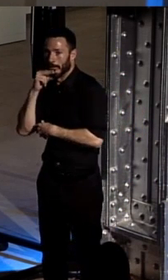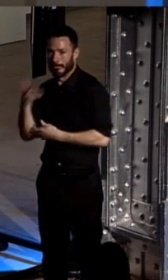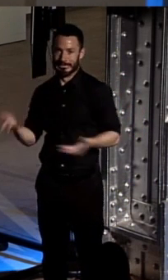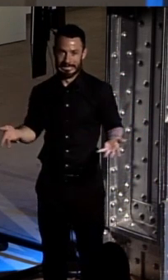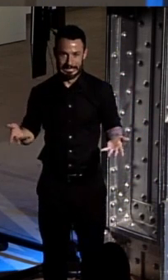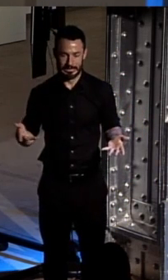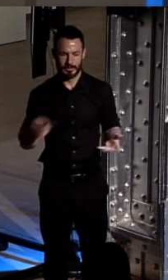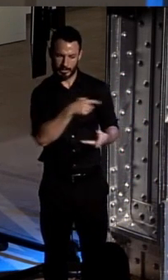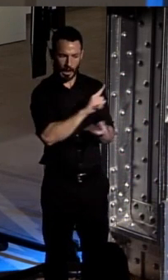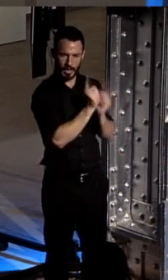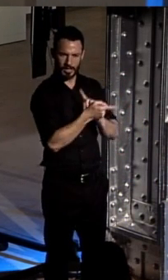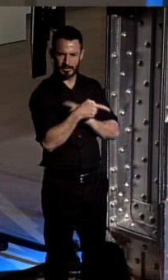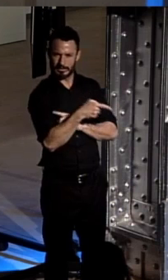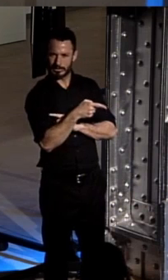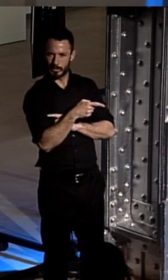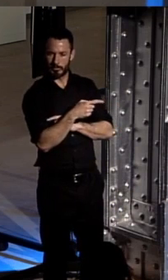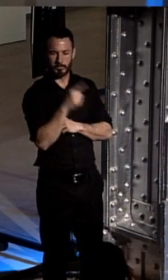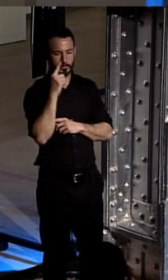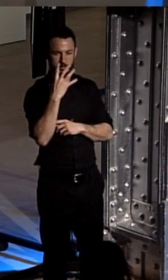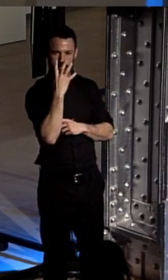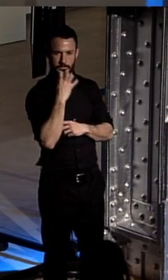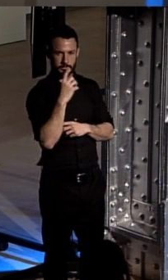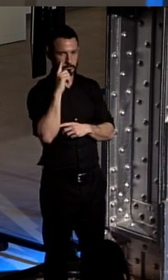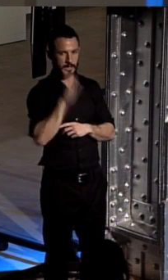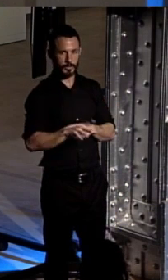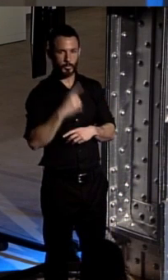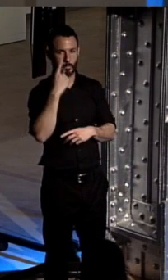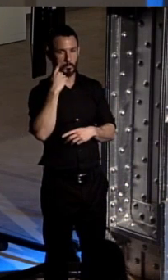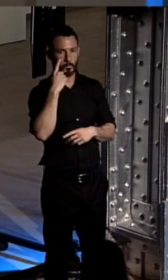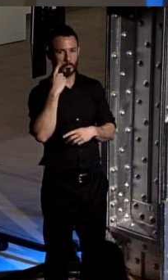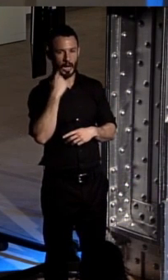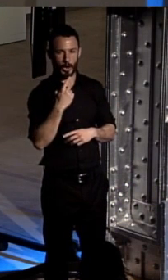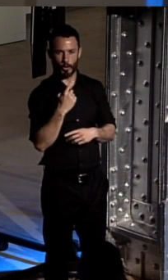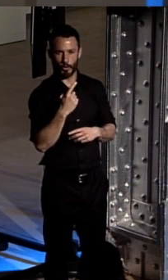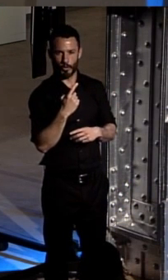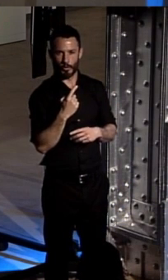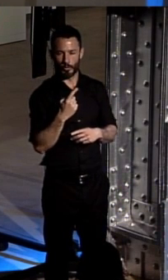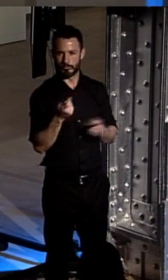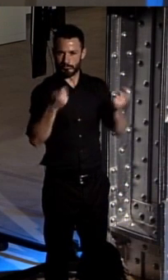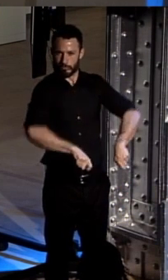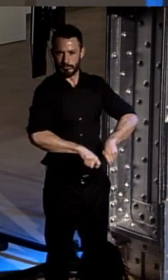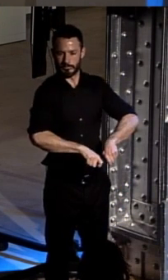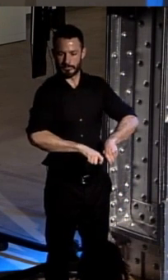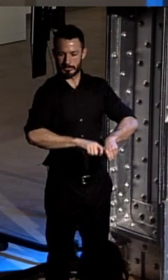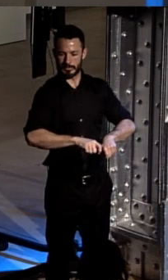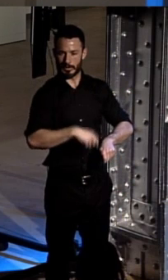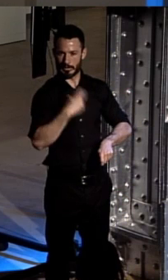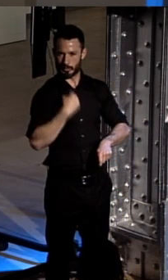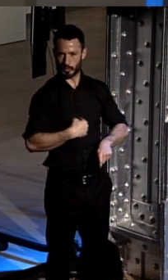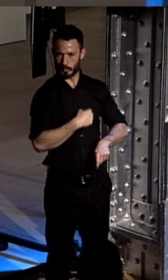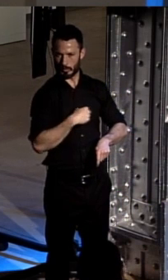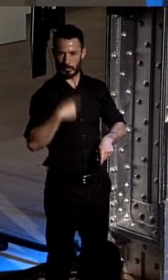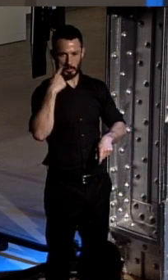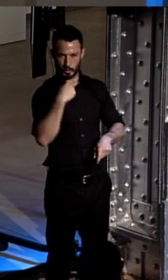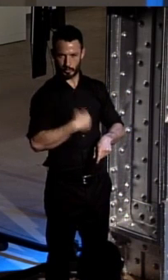entonces, y este es al revés, este es como un banco suizo. Es decir, si él lo fuerte, es decir, es seguro que nadie se la va a robar. Lo que ustedes tienen